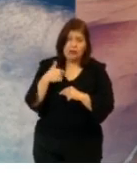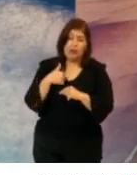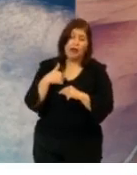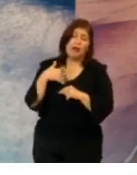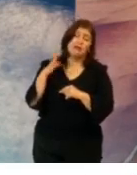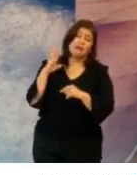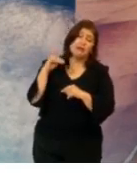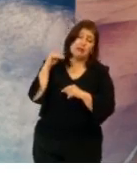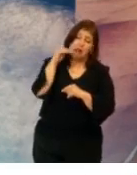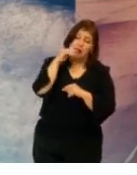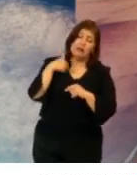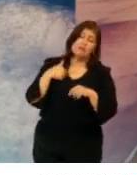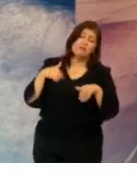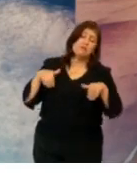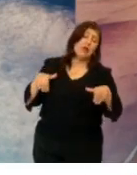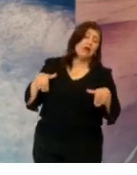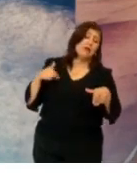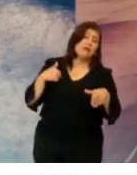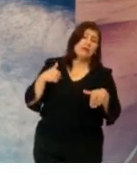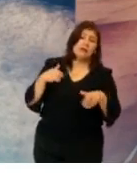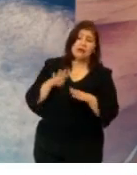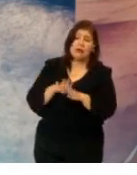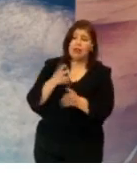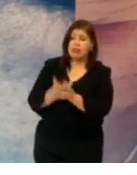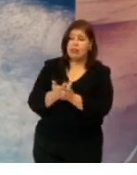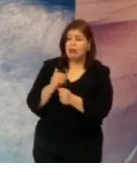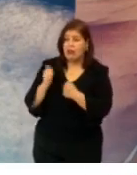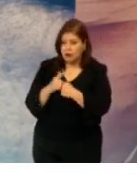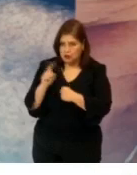vive pensando, bueno, ¿cómo vamos a cambiar esta cosa?